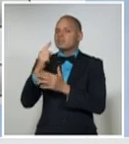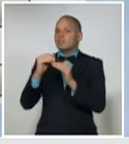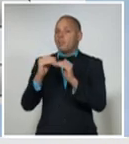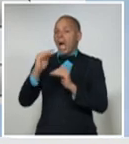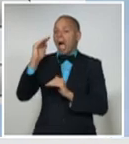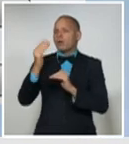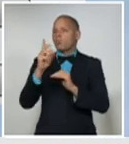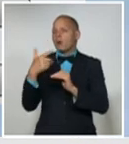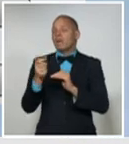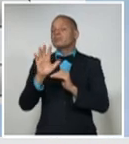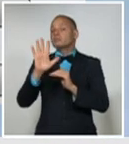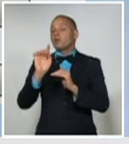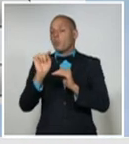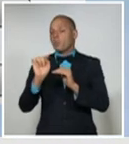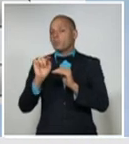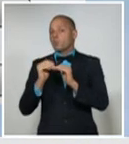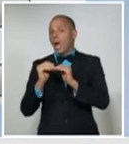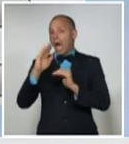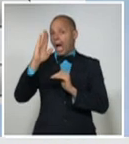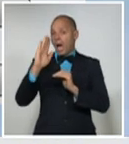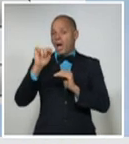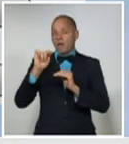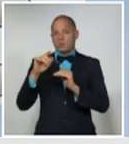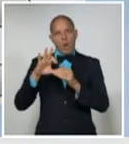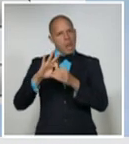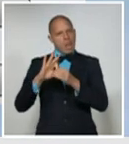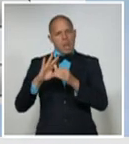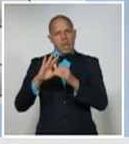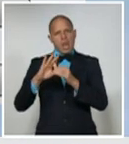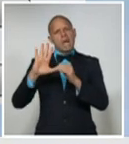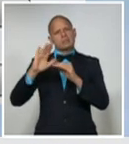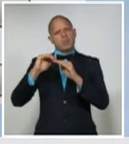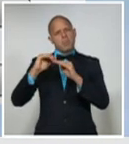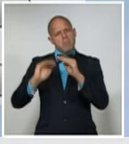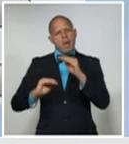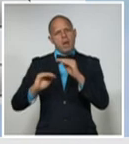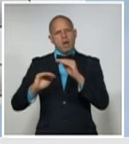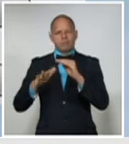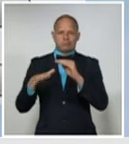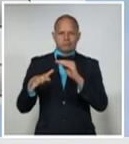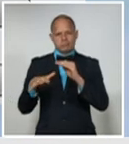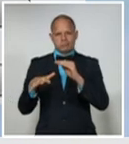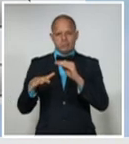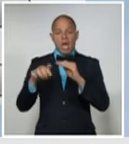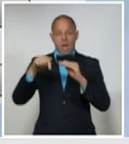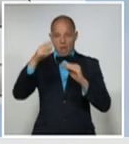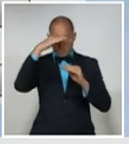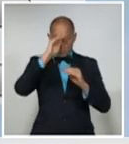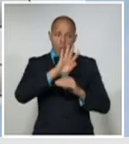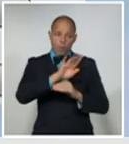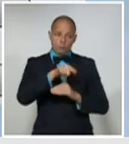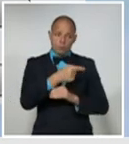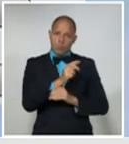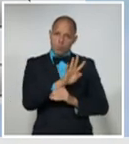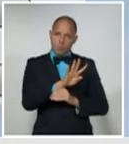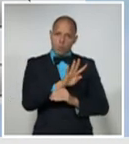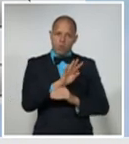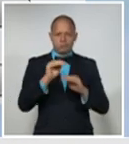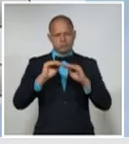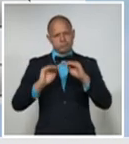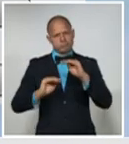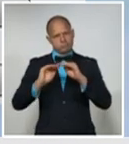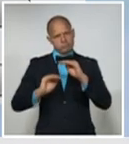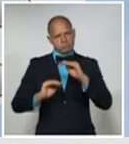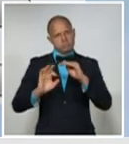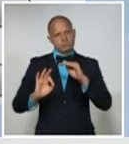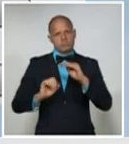4,54%. Ayer pudiéramos decir que 118 casos más que el día anterior. De esta forma,